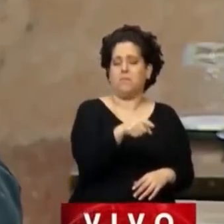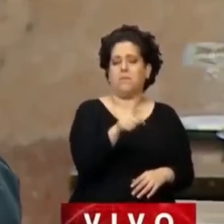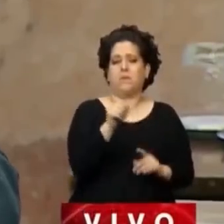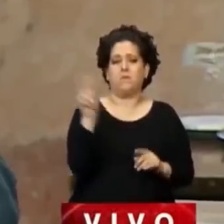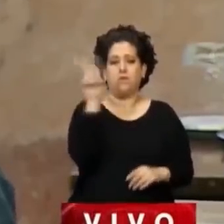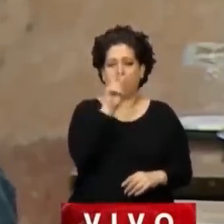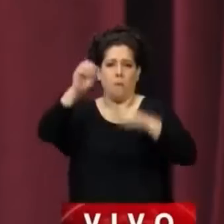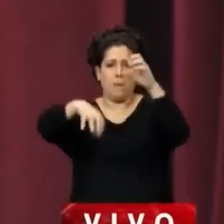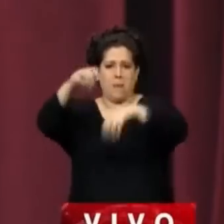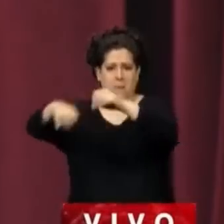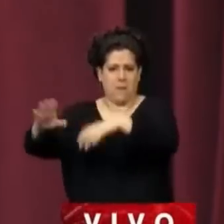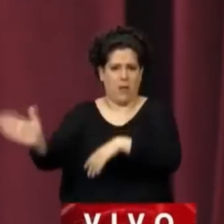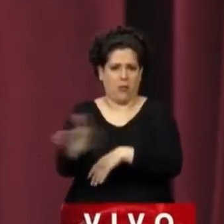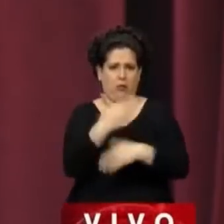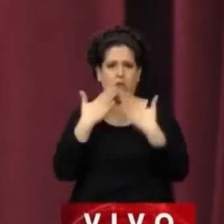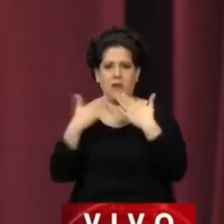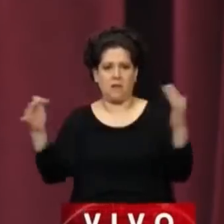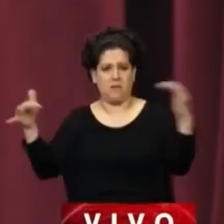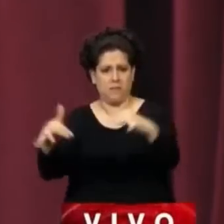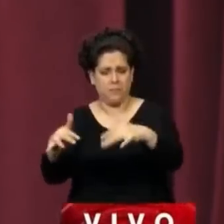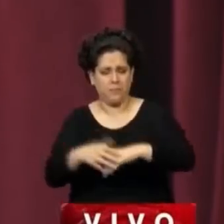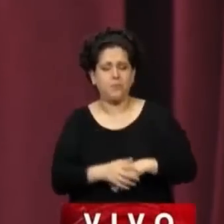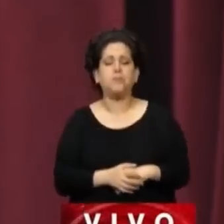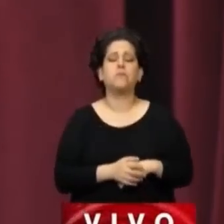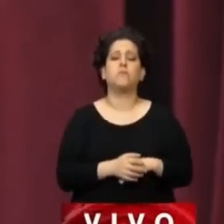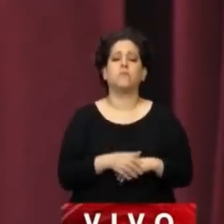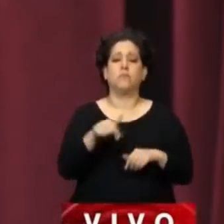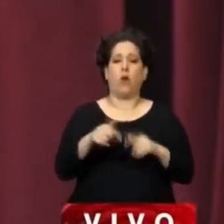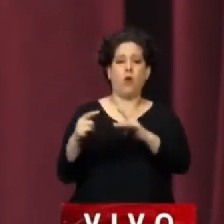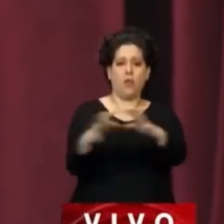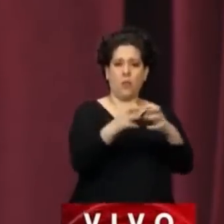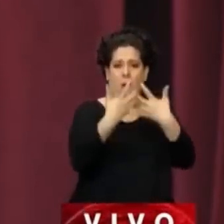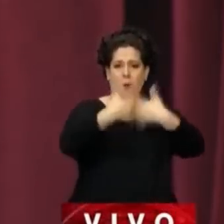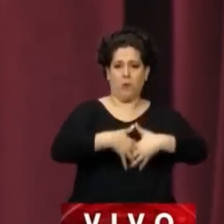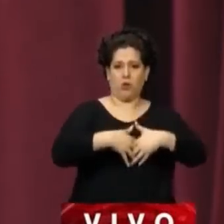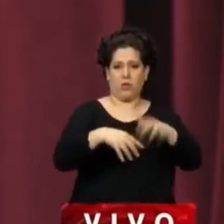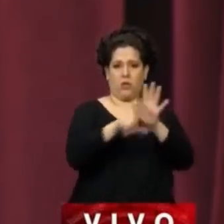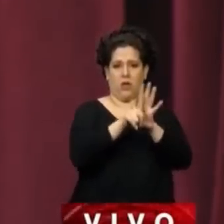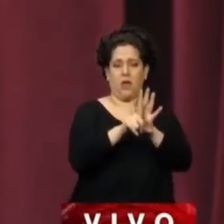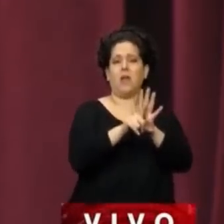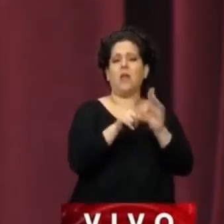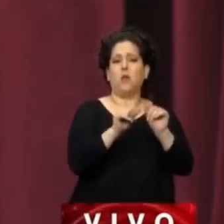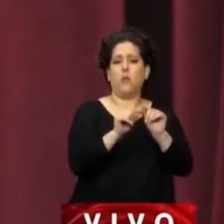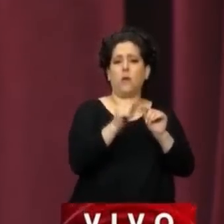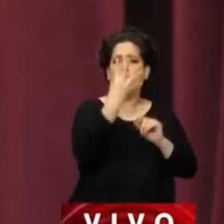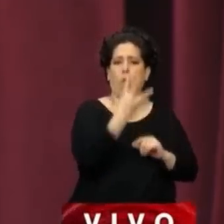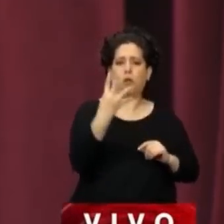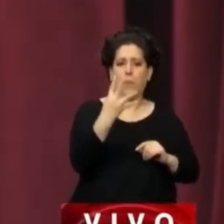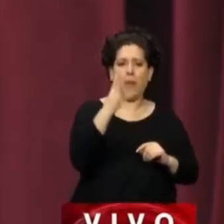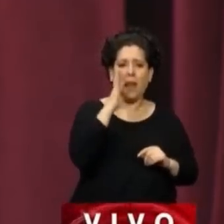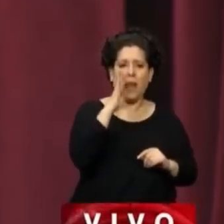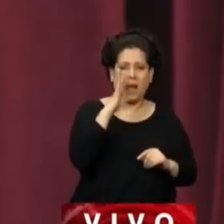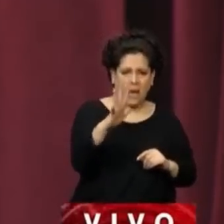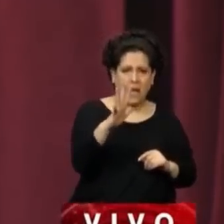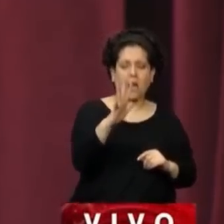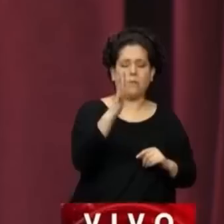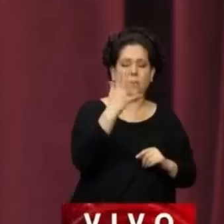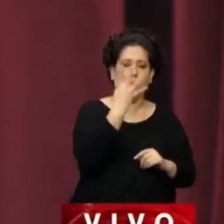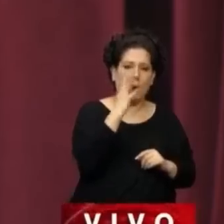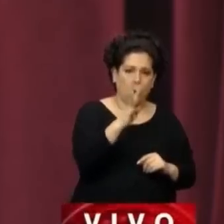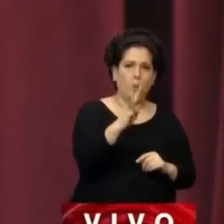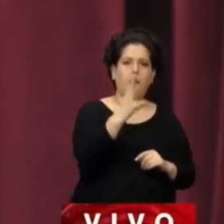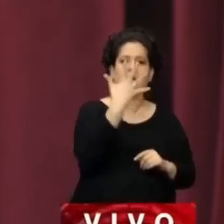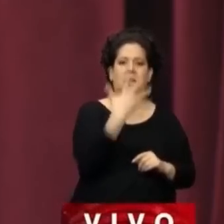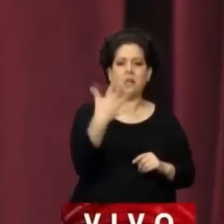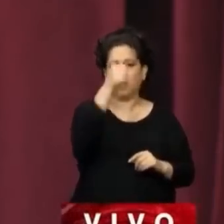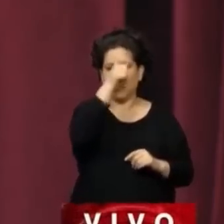Kirchner. Para considerar el proyecto solicitado, expediente 4562 de 2022, se necesitan